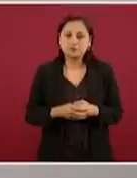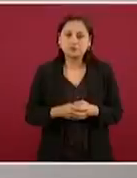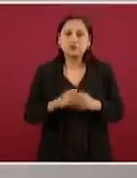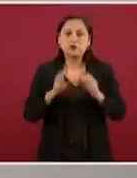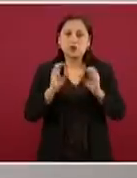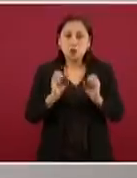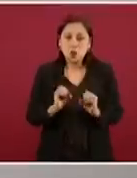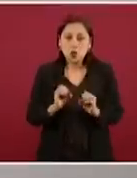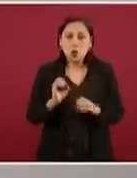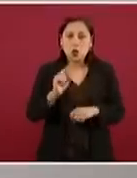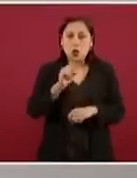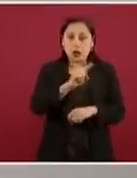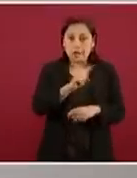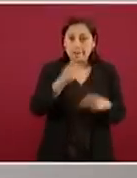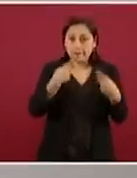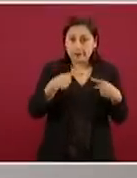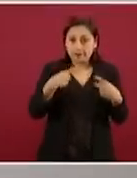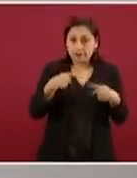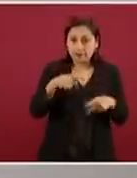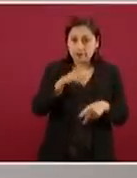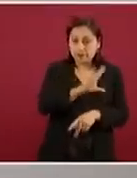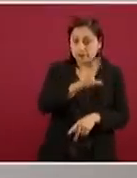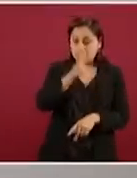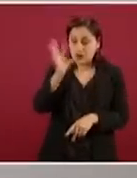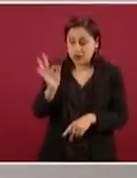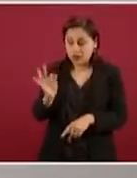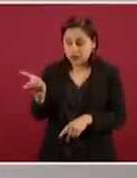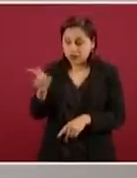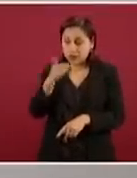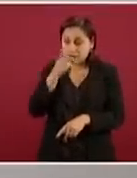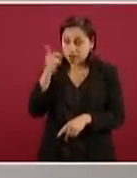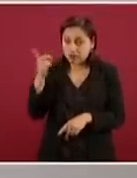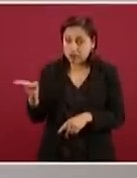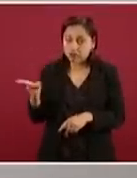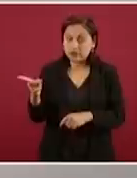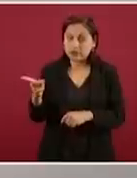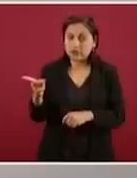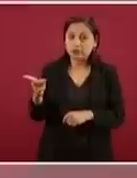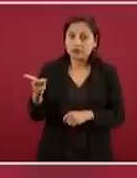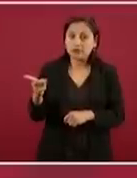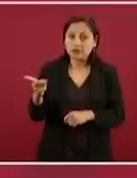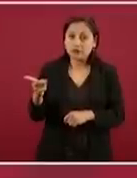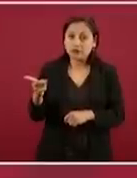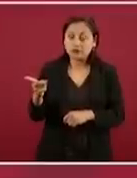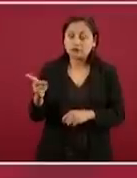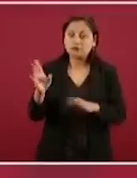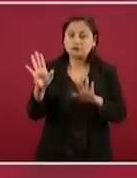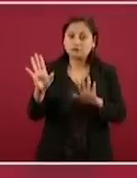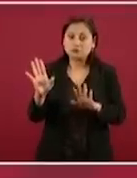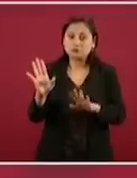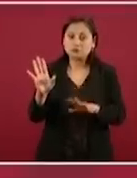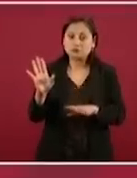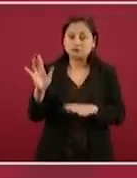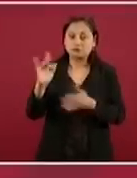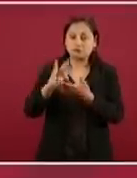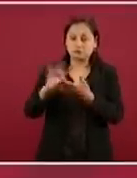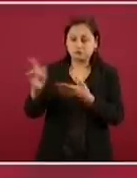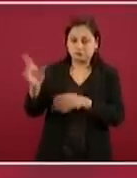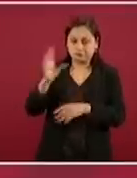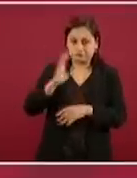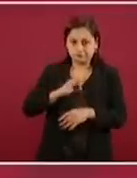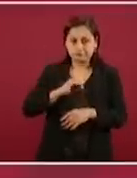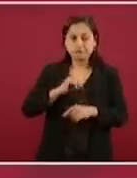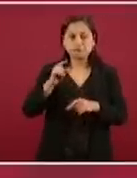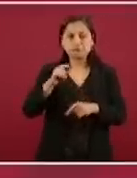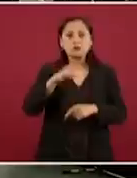expresaron los migrantes y vamos a ver cómo está funcionando